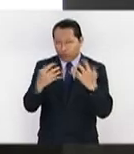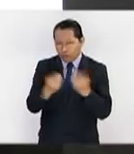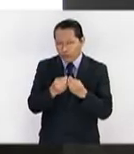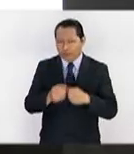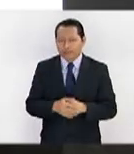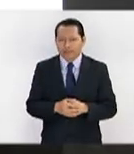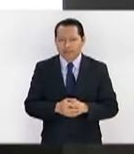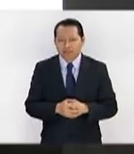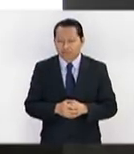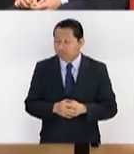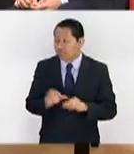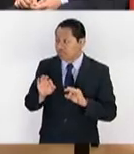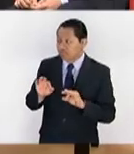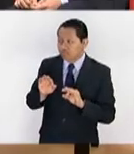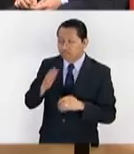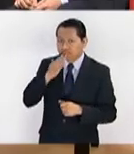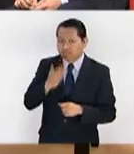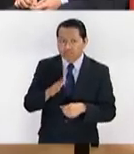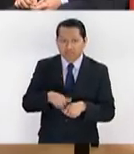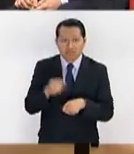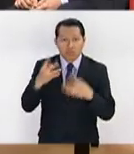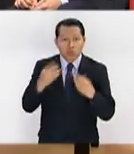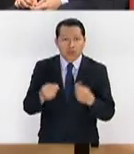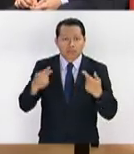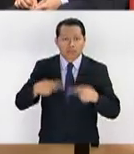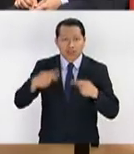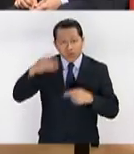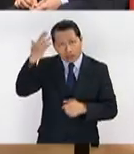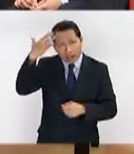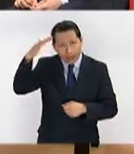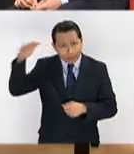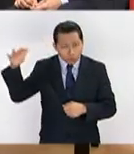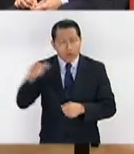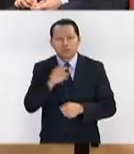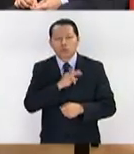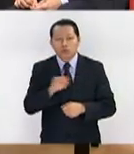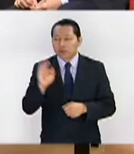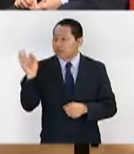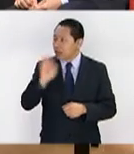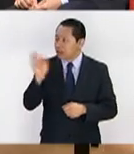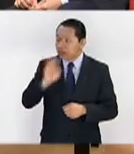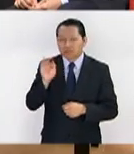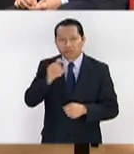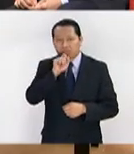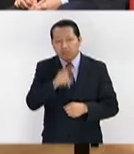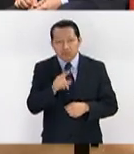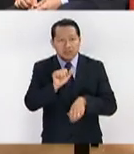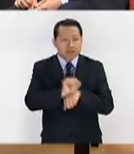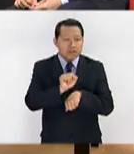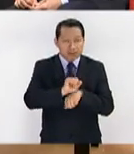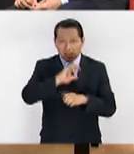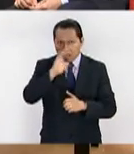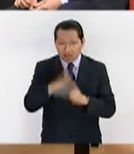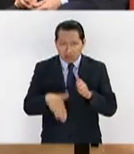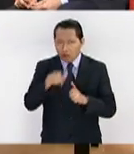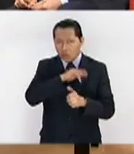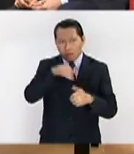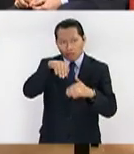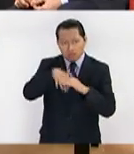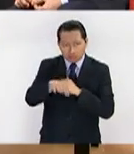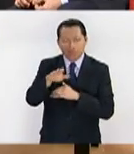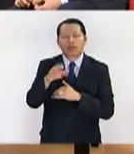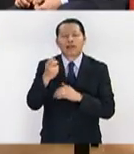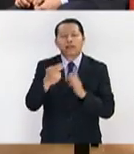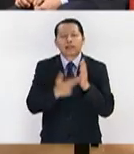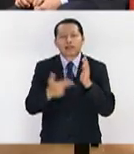Pues excelente, porque muchas personas, por ejemplo, adultas, probablemente nada más terminaron secundaria, pueden acceder a esos